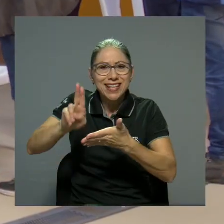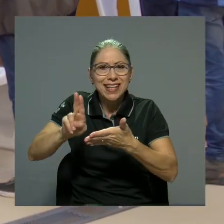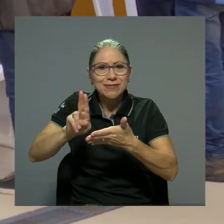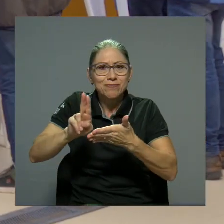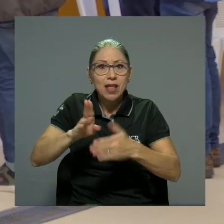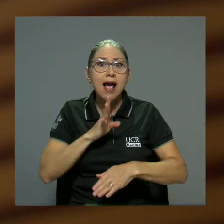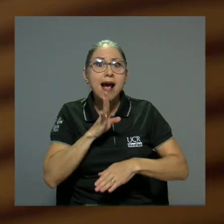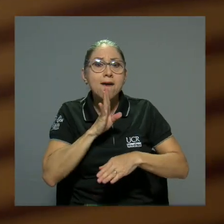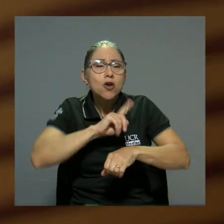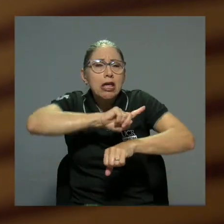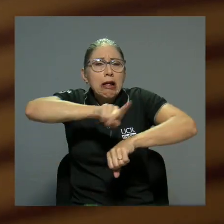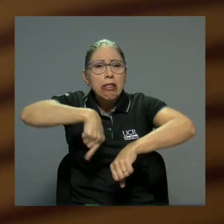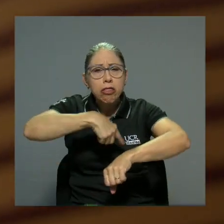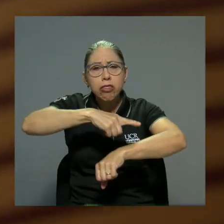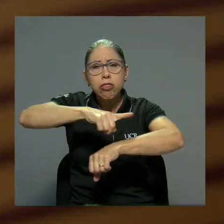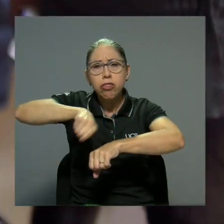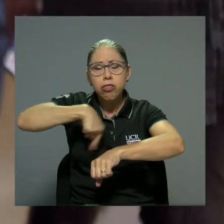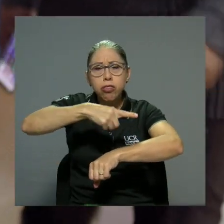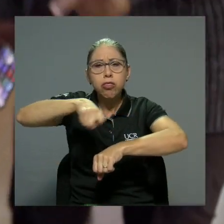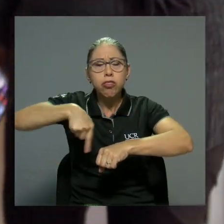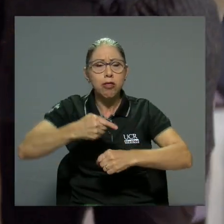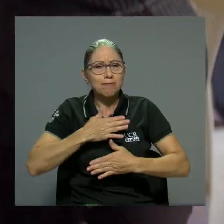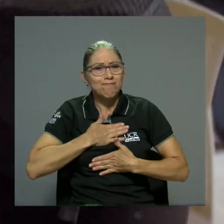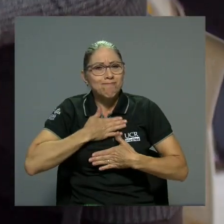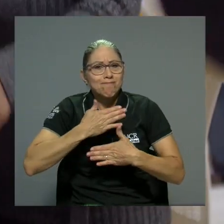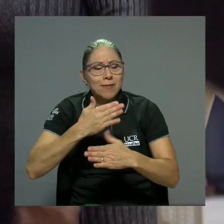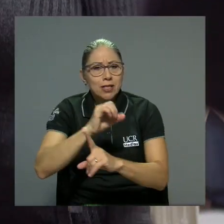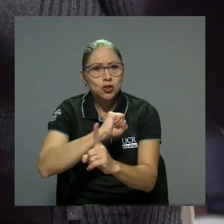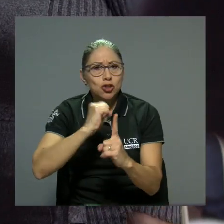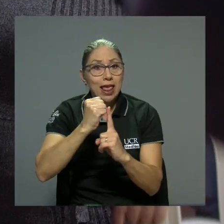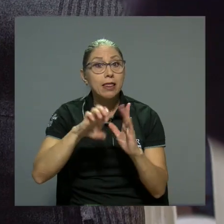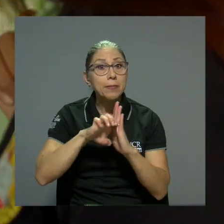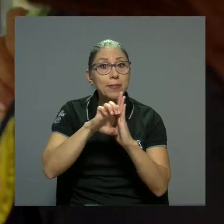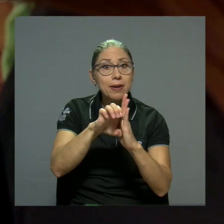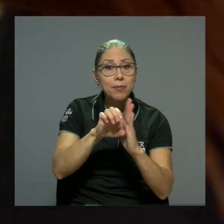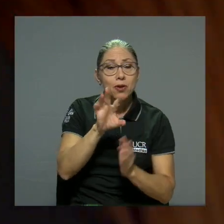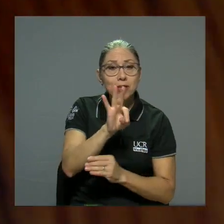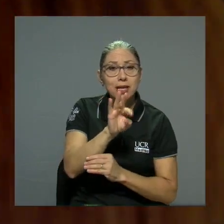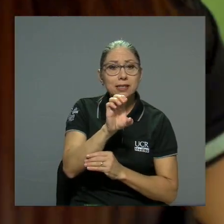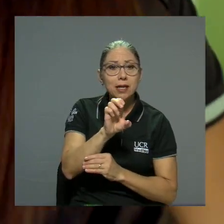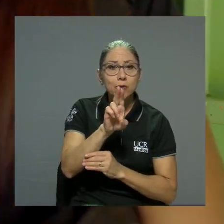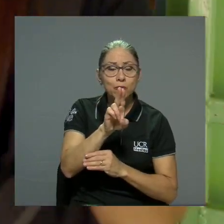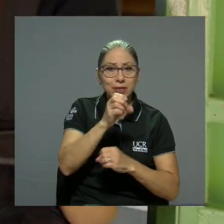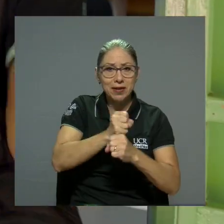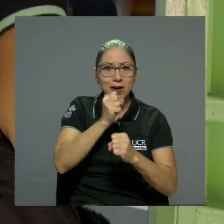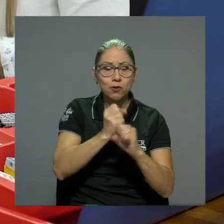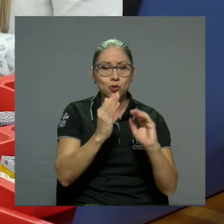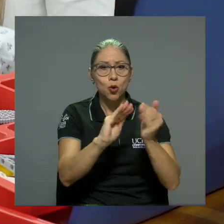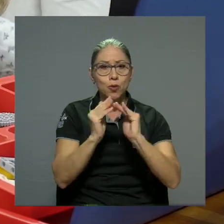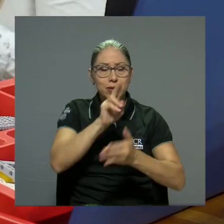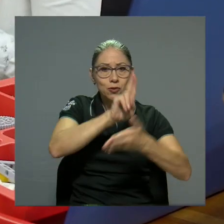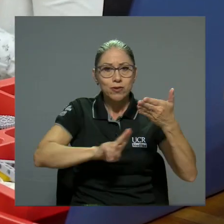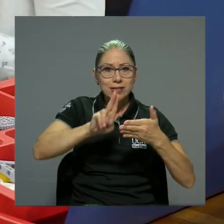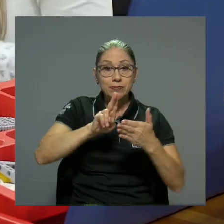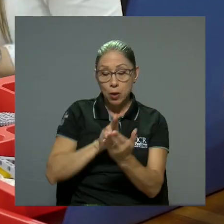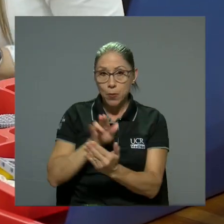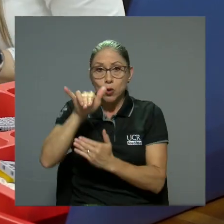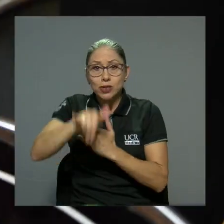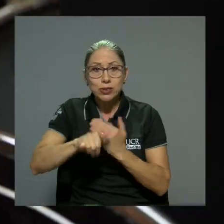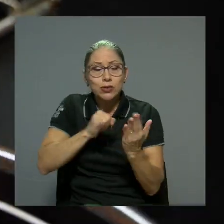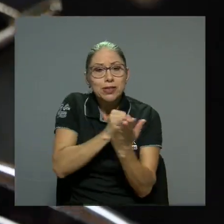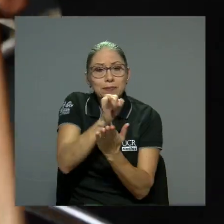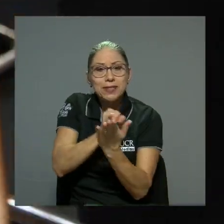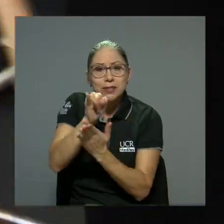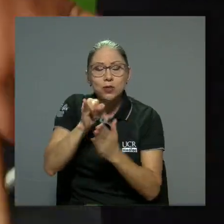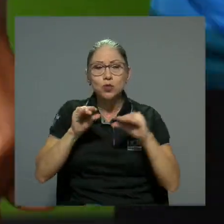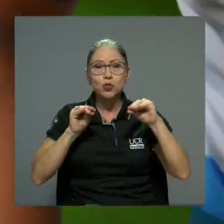Hablo de miles de horas dedicadas a la sociedad, desde trabajos comunales universitarios, desde proyectos de investigación,